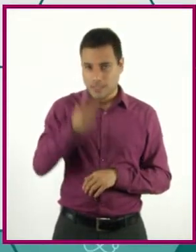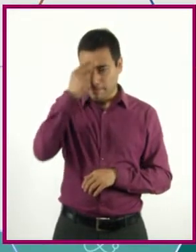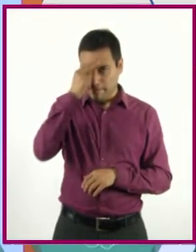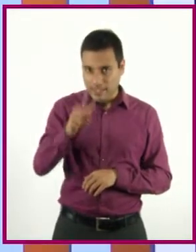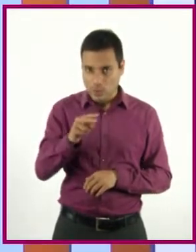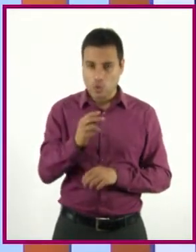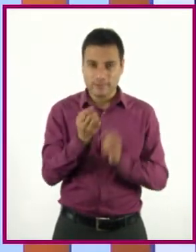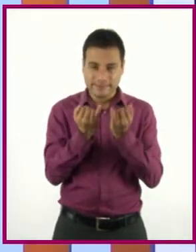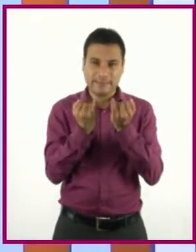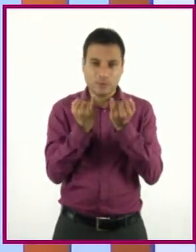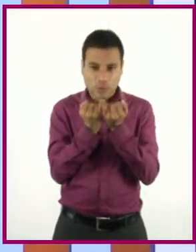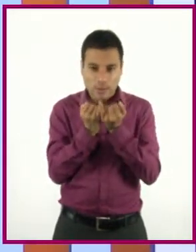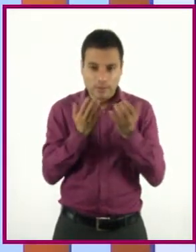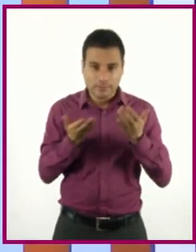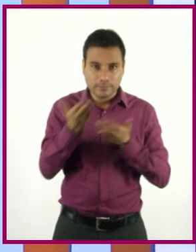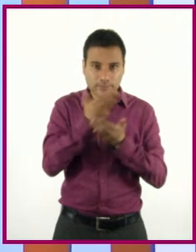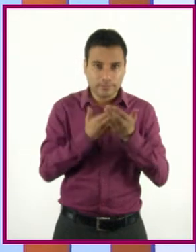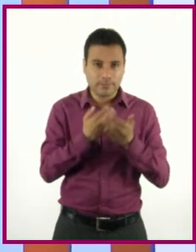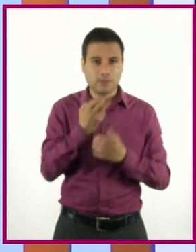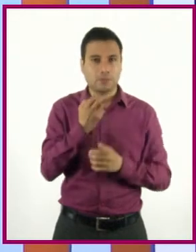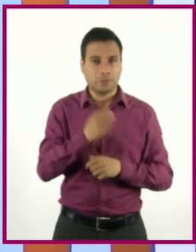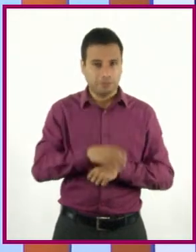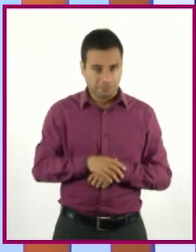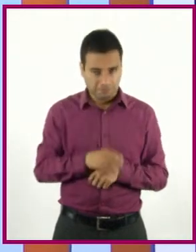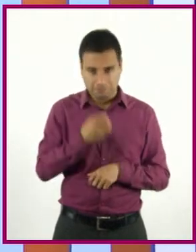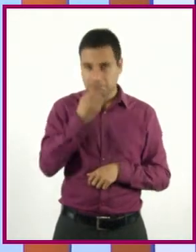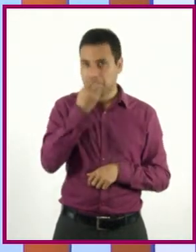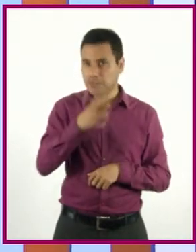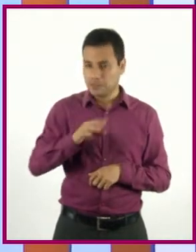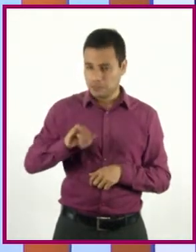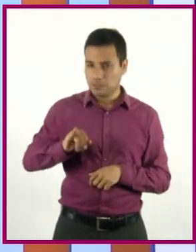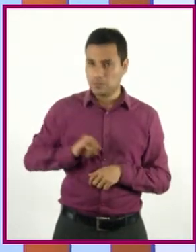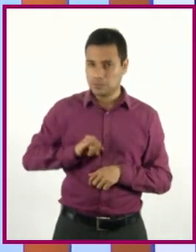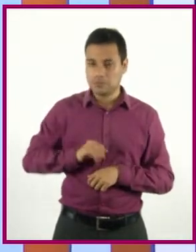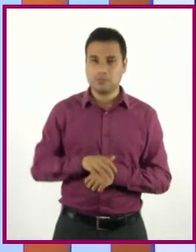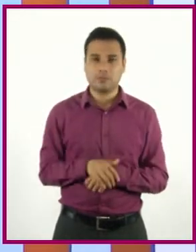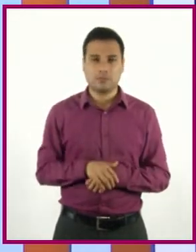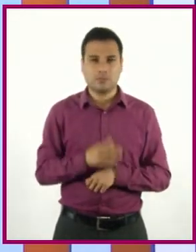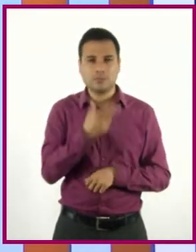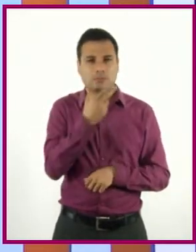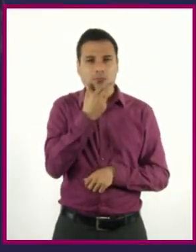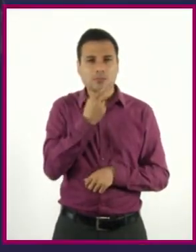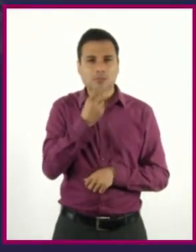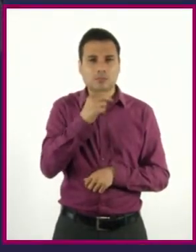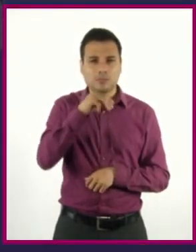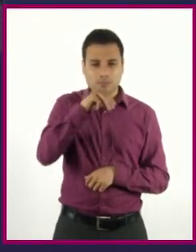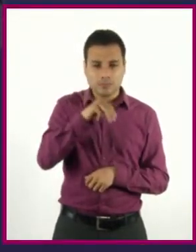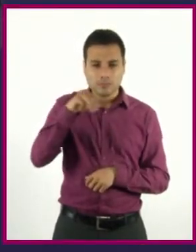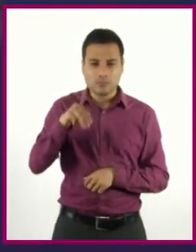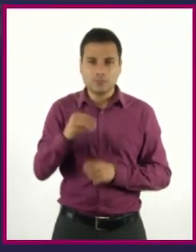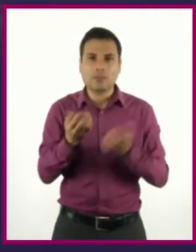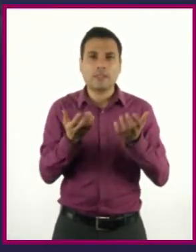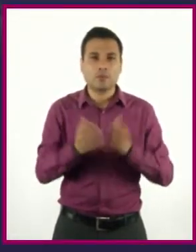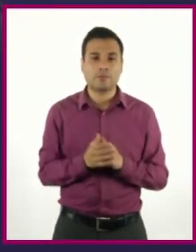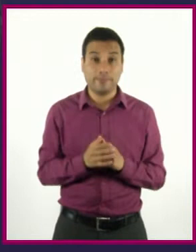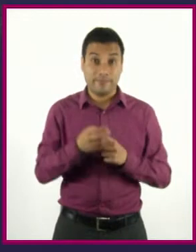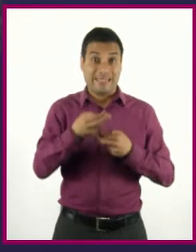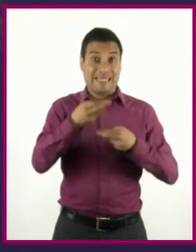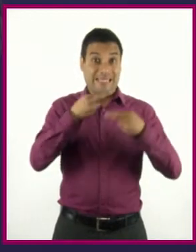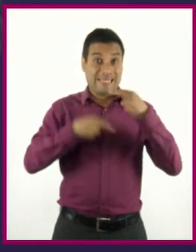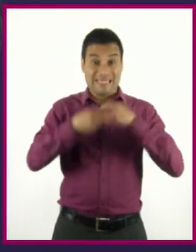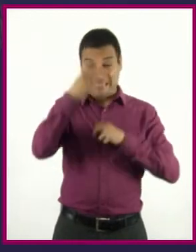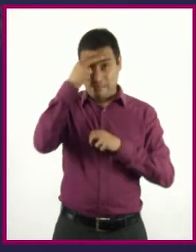México. Eso suena muy ambicioso, pero ¿qué hizo para lograrlo? Al regresar a México